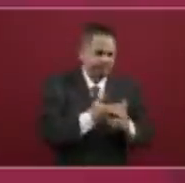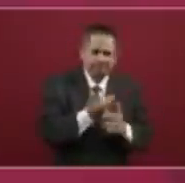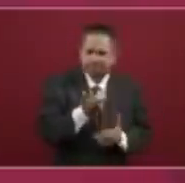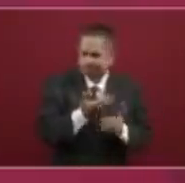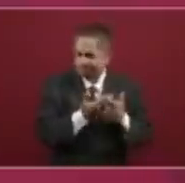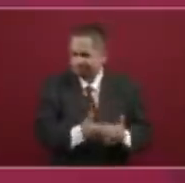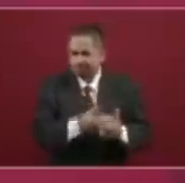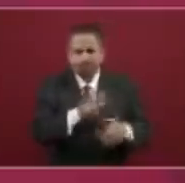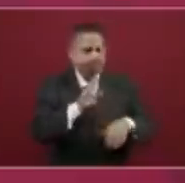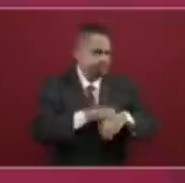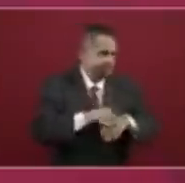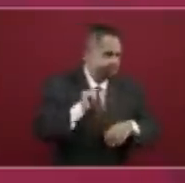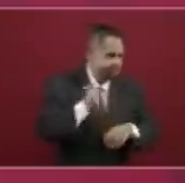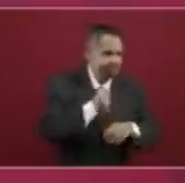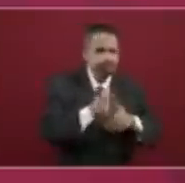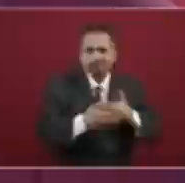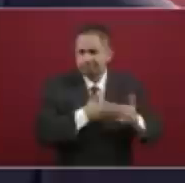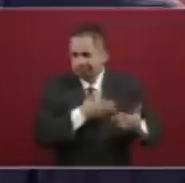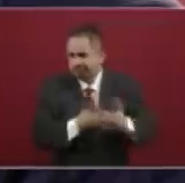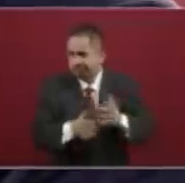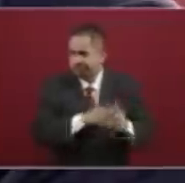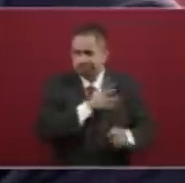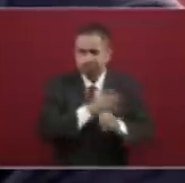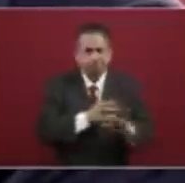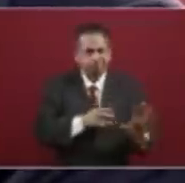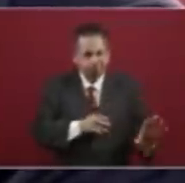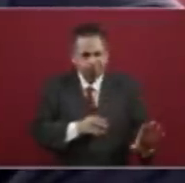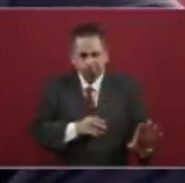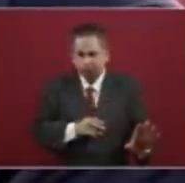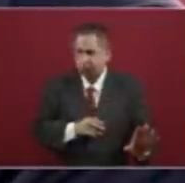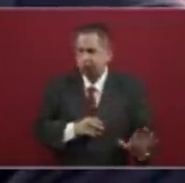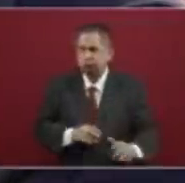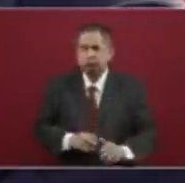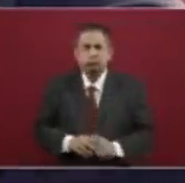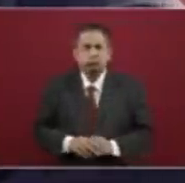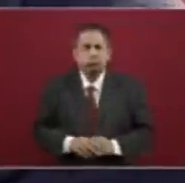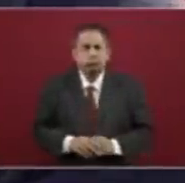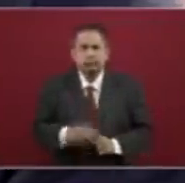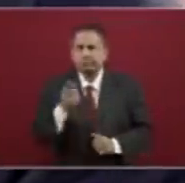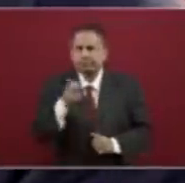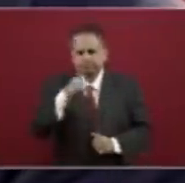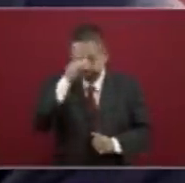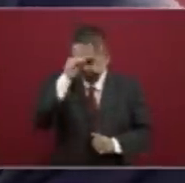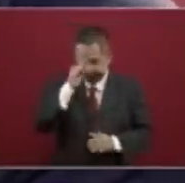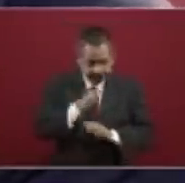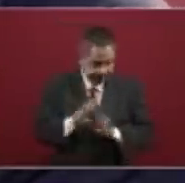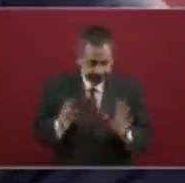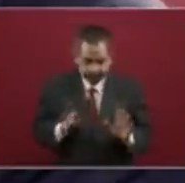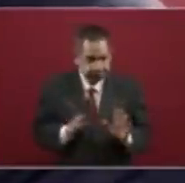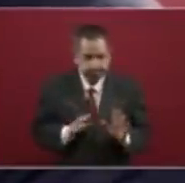más tecnología. Entonces, es un asunto de